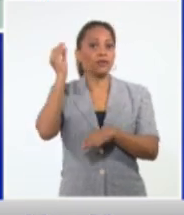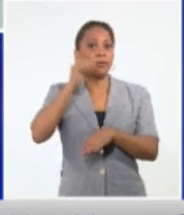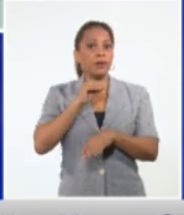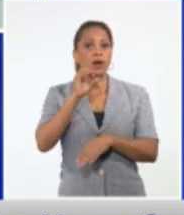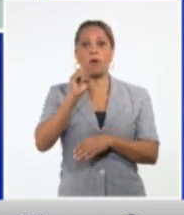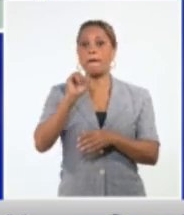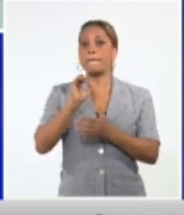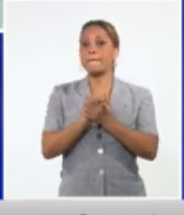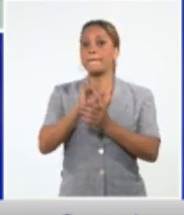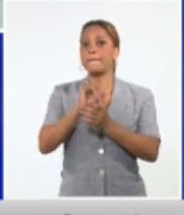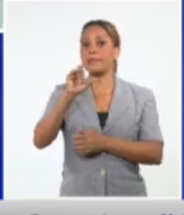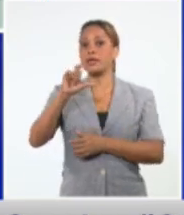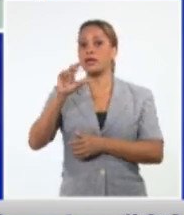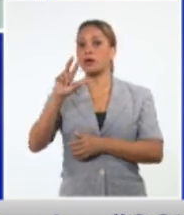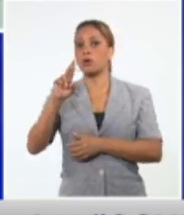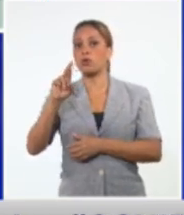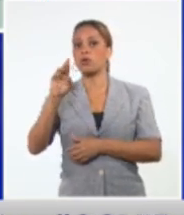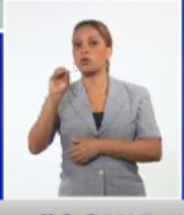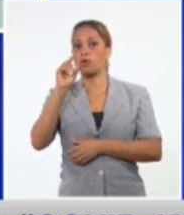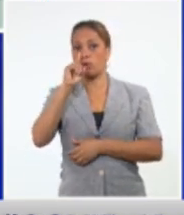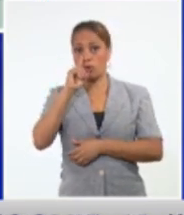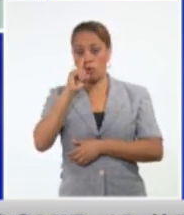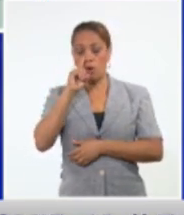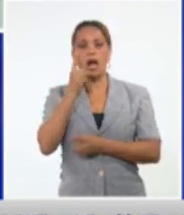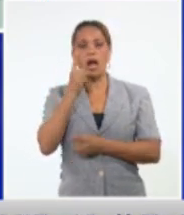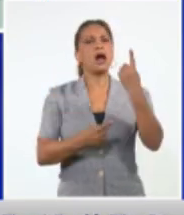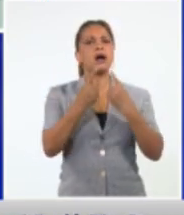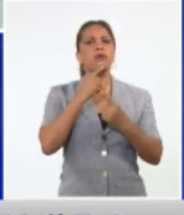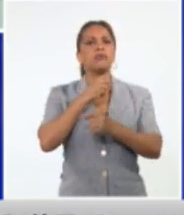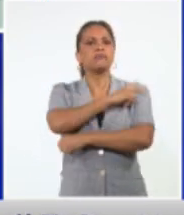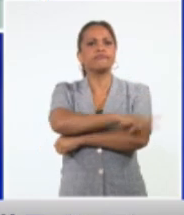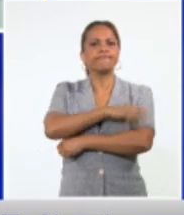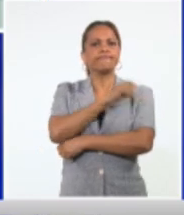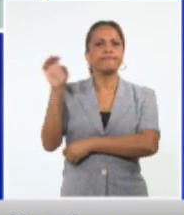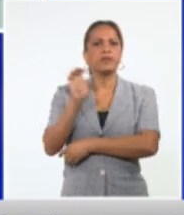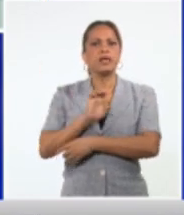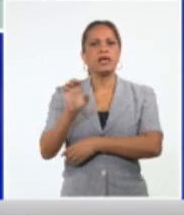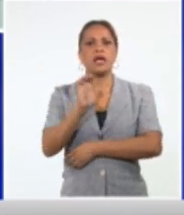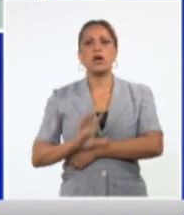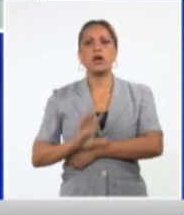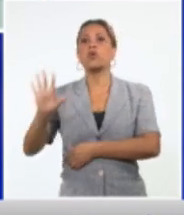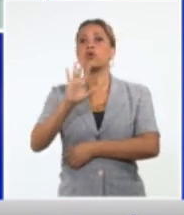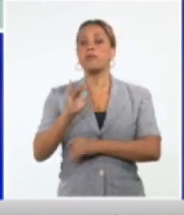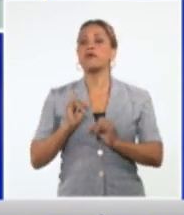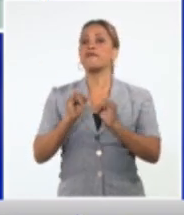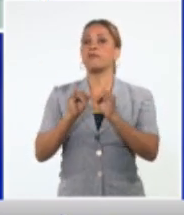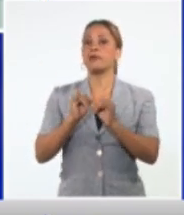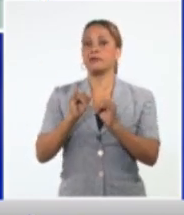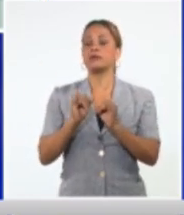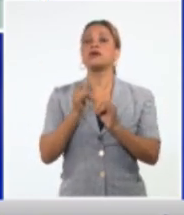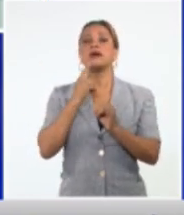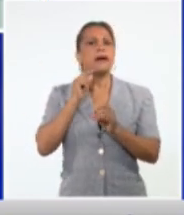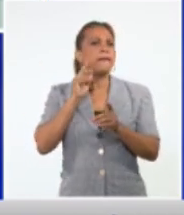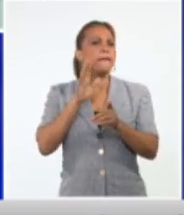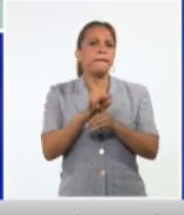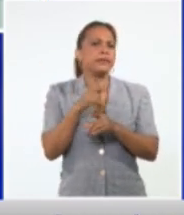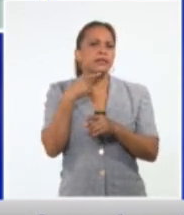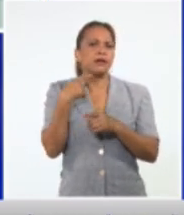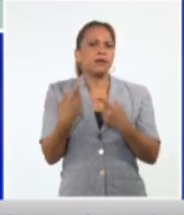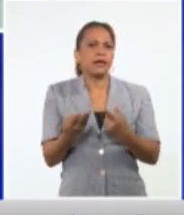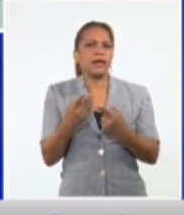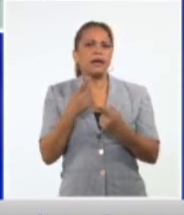ya muchos países de Europa, como también se ha estado informando aquí en nuestro país, habían comenzado a aplicar